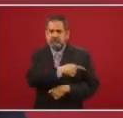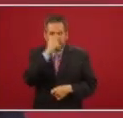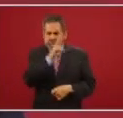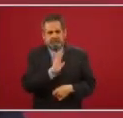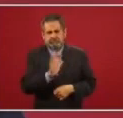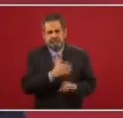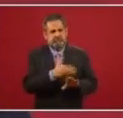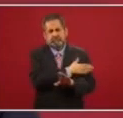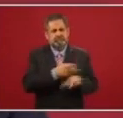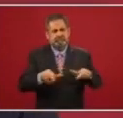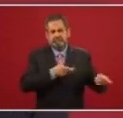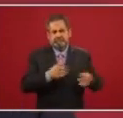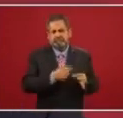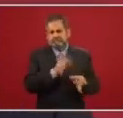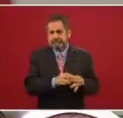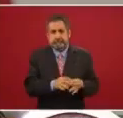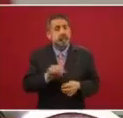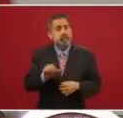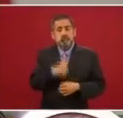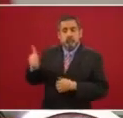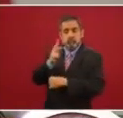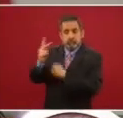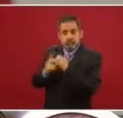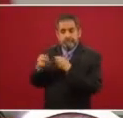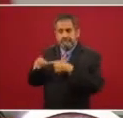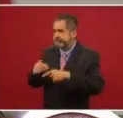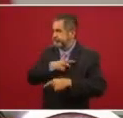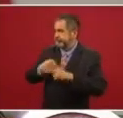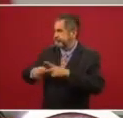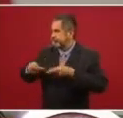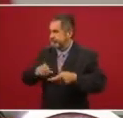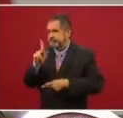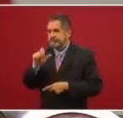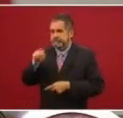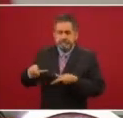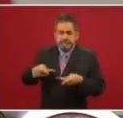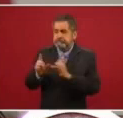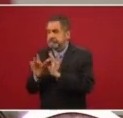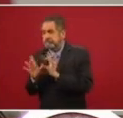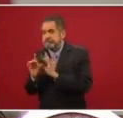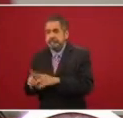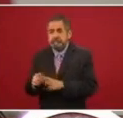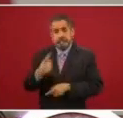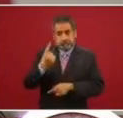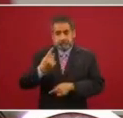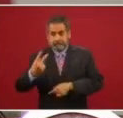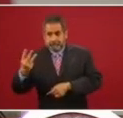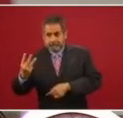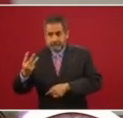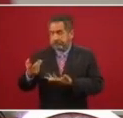iniciar las acciones ese es el momento de hacer los planes para los diferentes escenarios que puedan